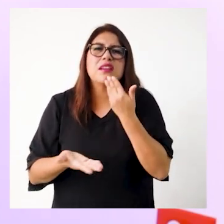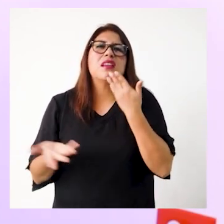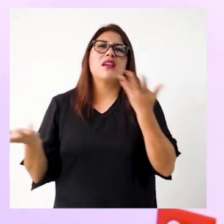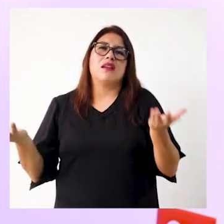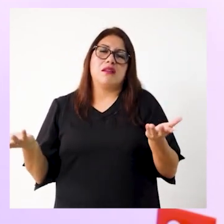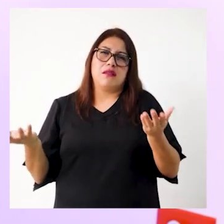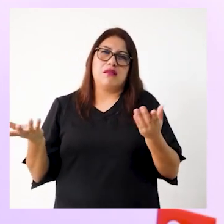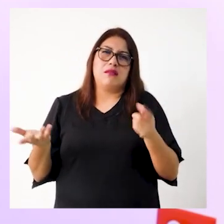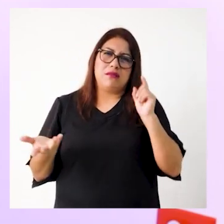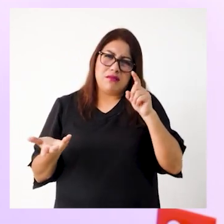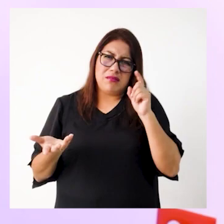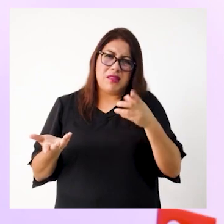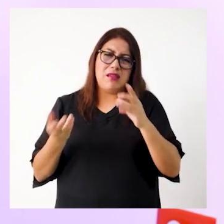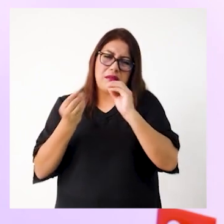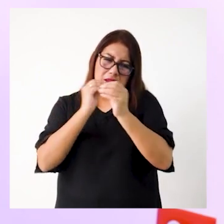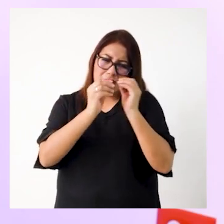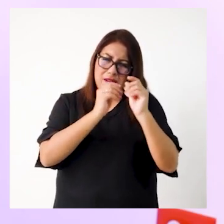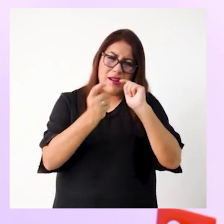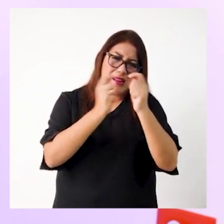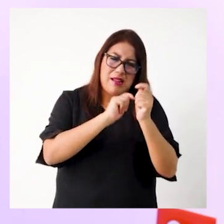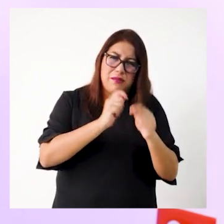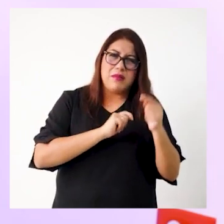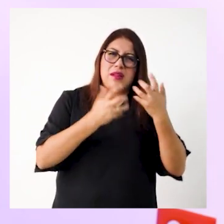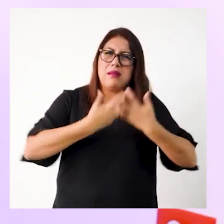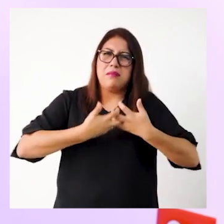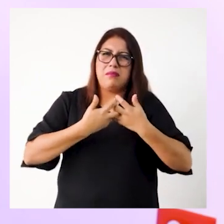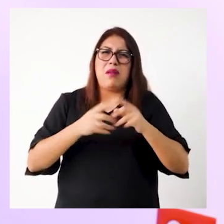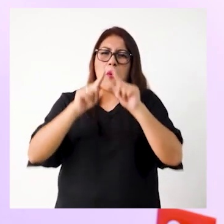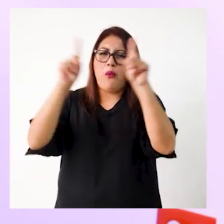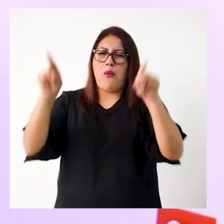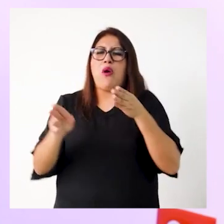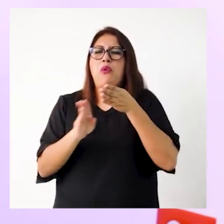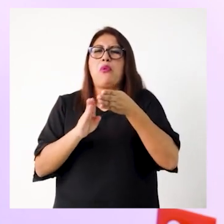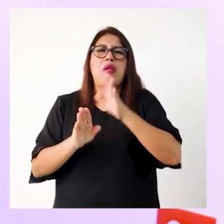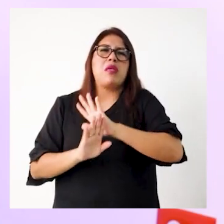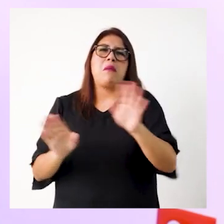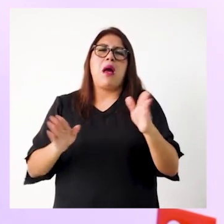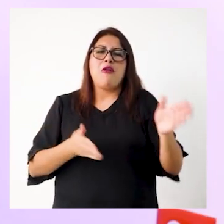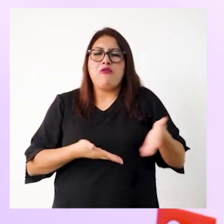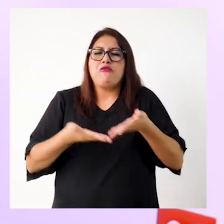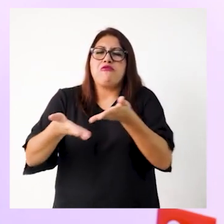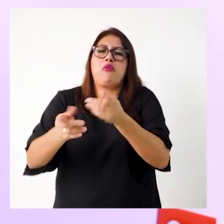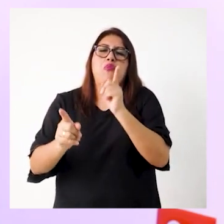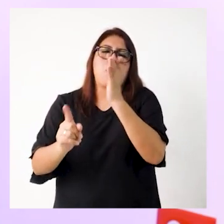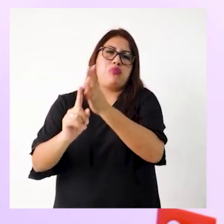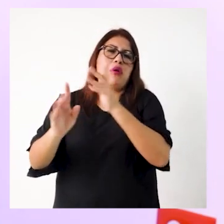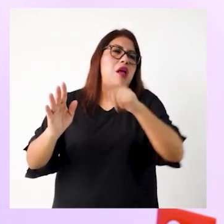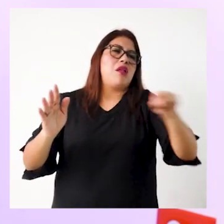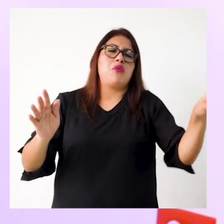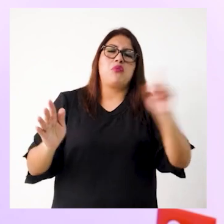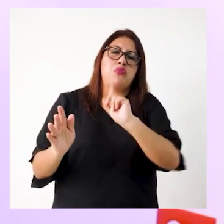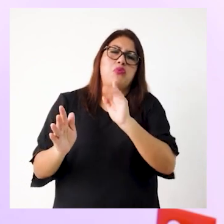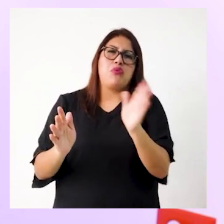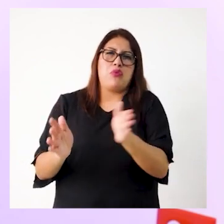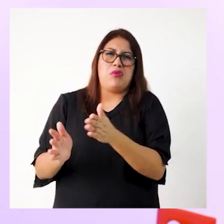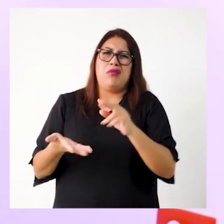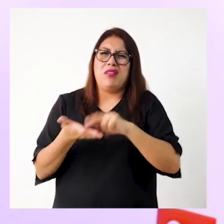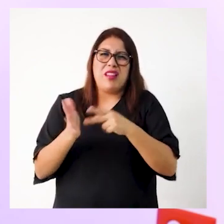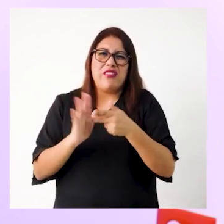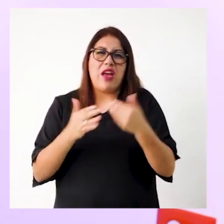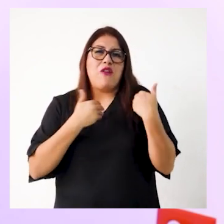mencionar, que no se reduce, como malinterpretan las empresas, a crear una ventanilla? No, preferencial significa que en